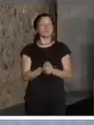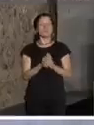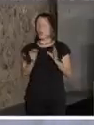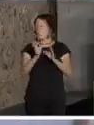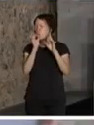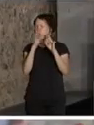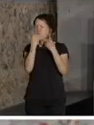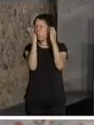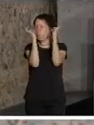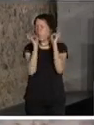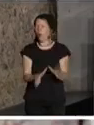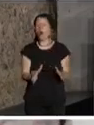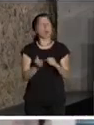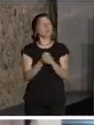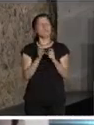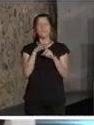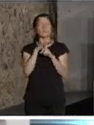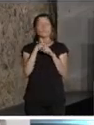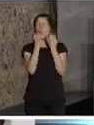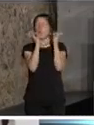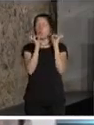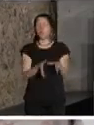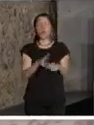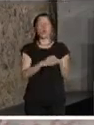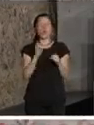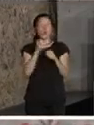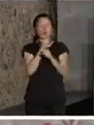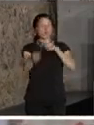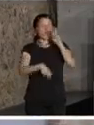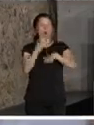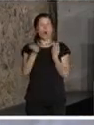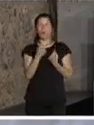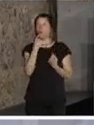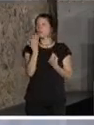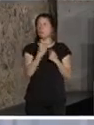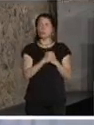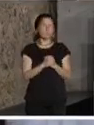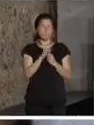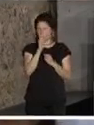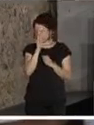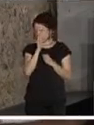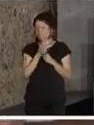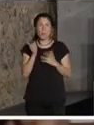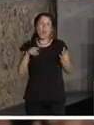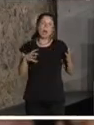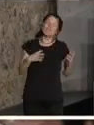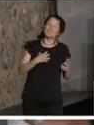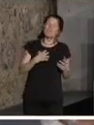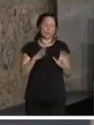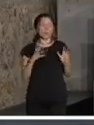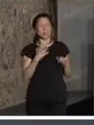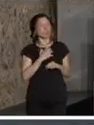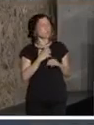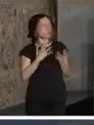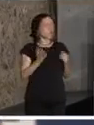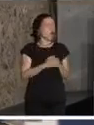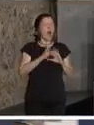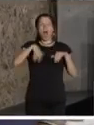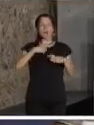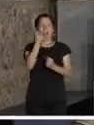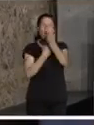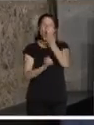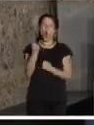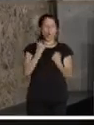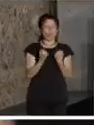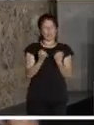Exactamente lo mismo con la reforma laboral la reforma laboral decían también que no se podía que iba a acabar con